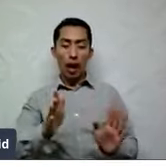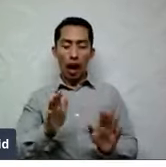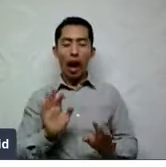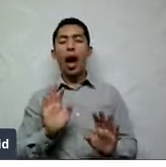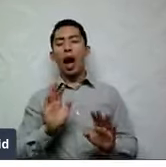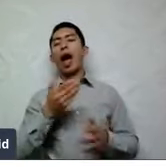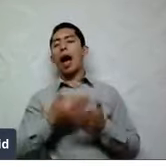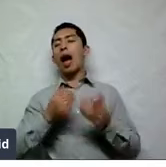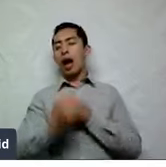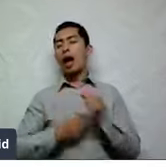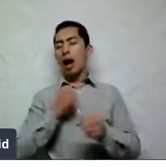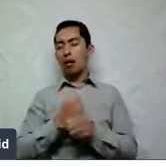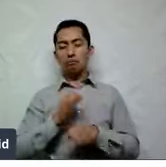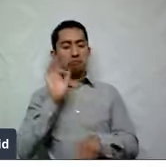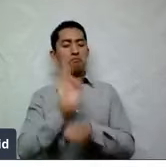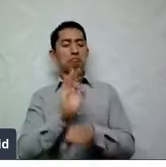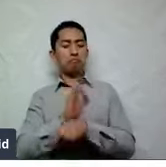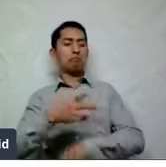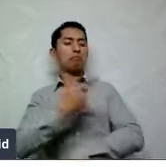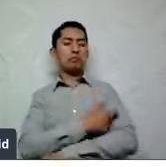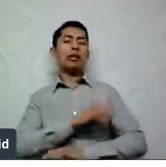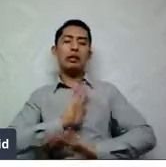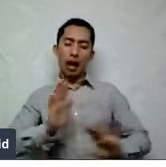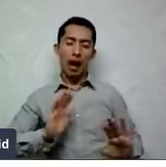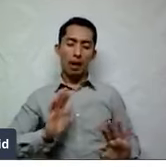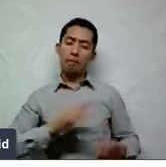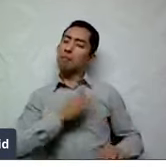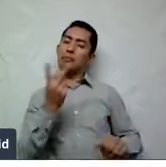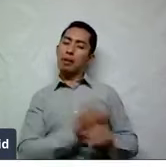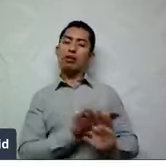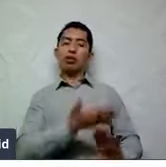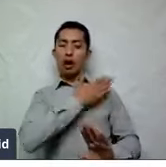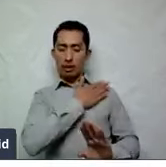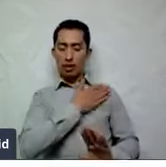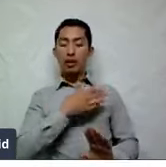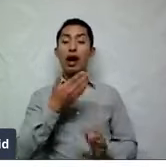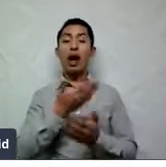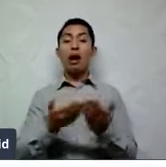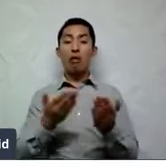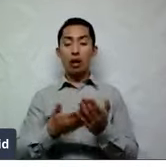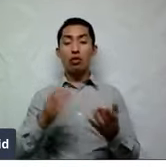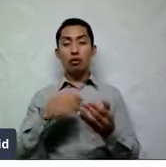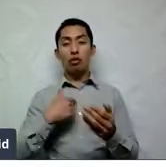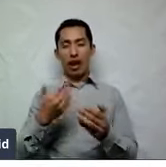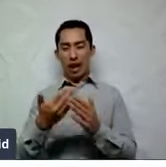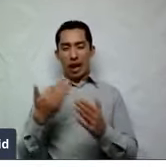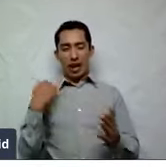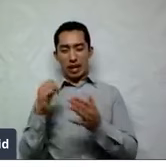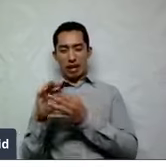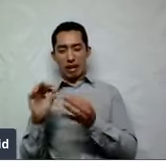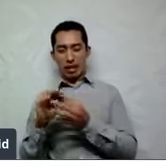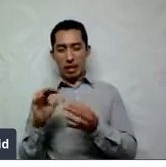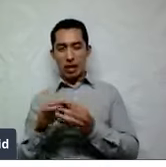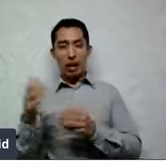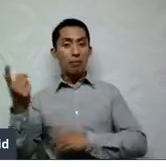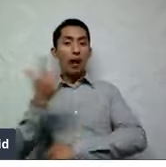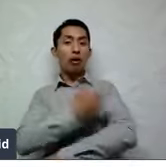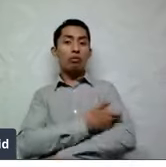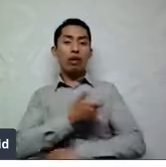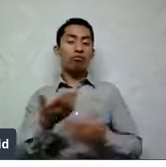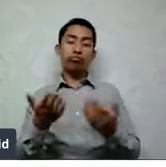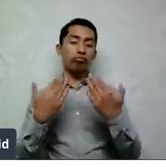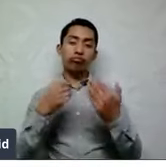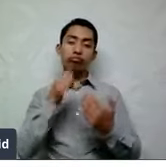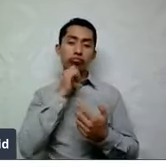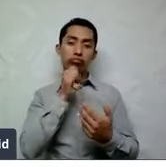este año. Entonces, ahorita comentaba con usted fuera del aire, no hay vacuna, pero no hay